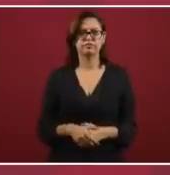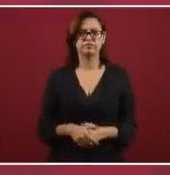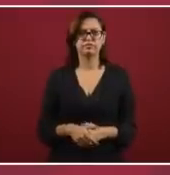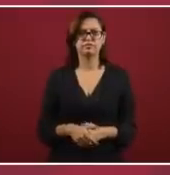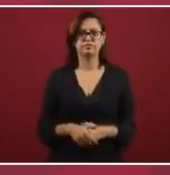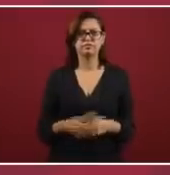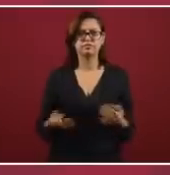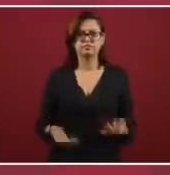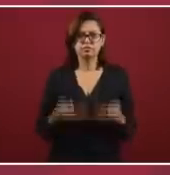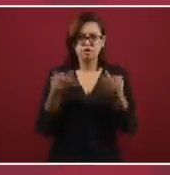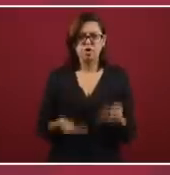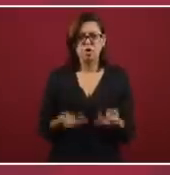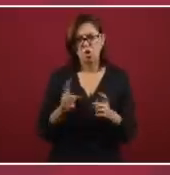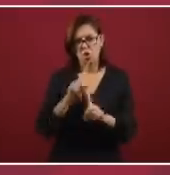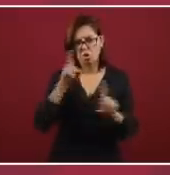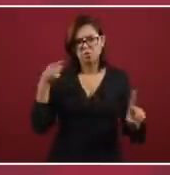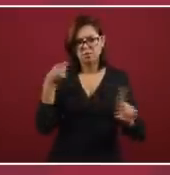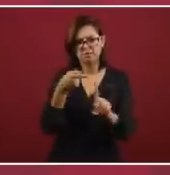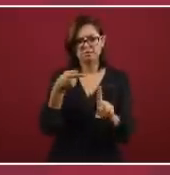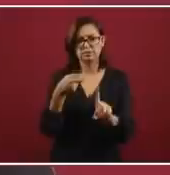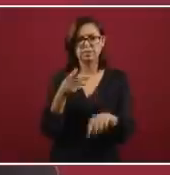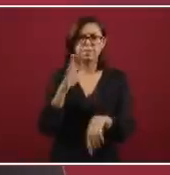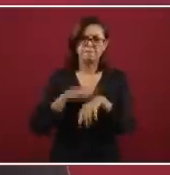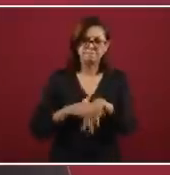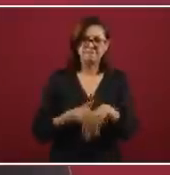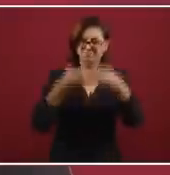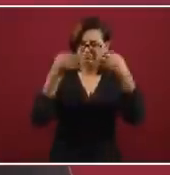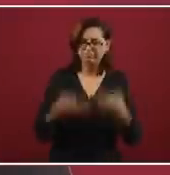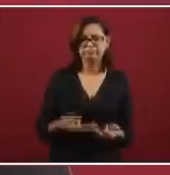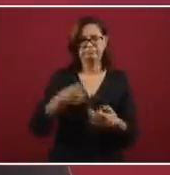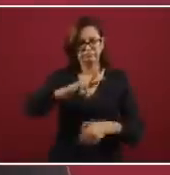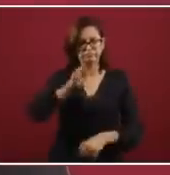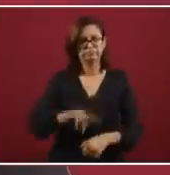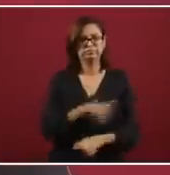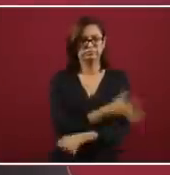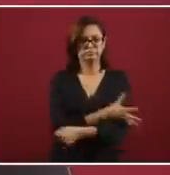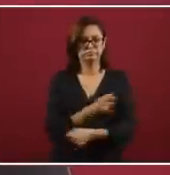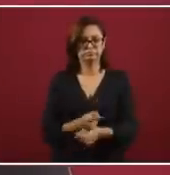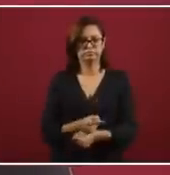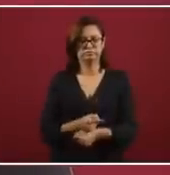con objetividad y con apego a la verdad, ¿no?